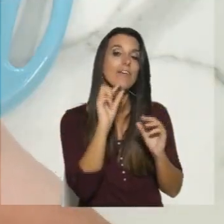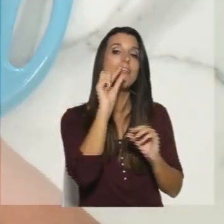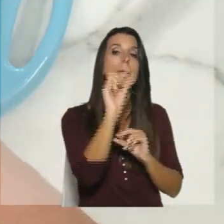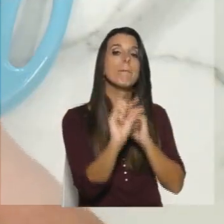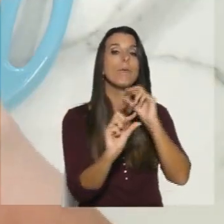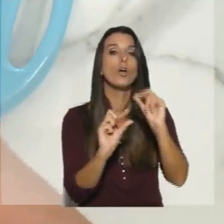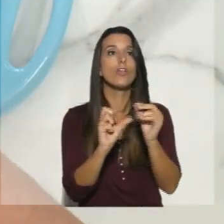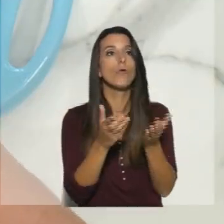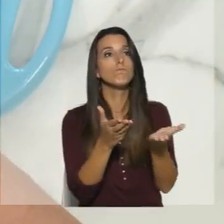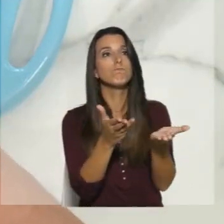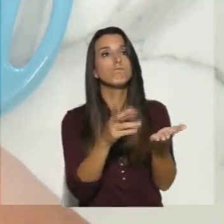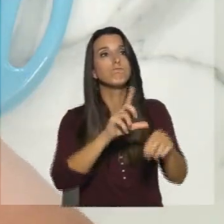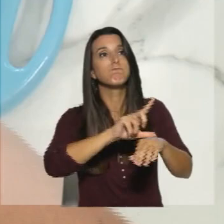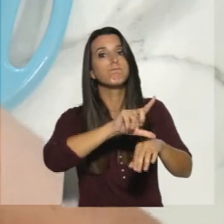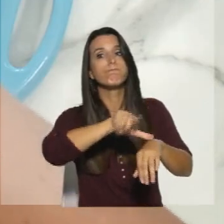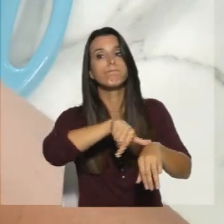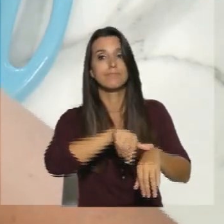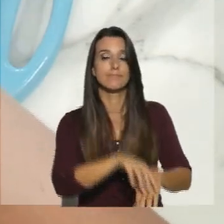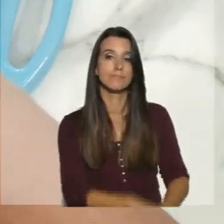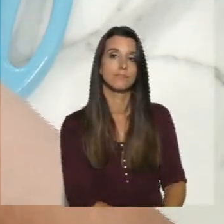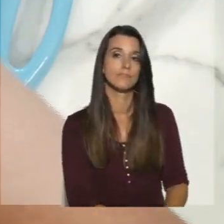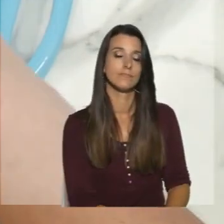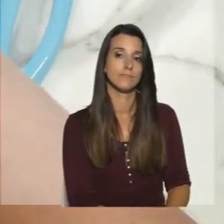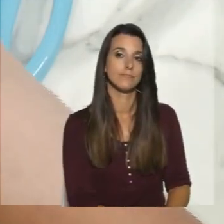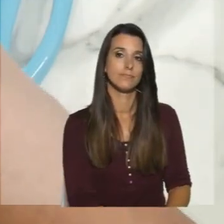cocinando poco a poquito. Poco. Ahí está. Ahí va.